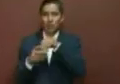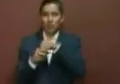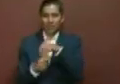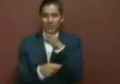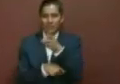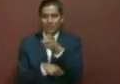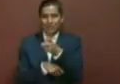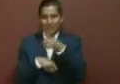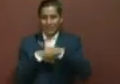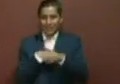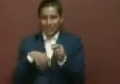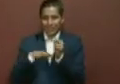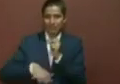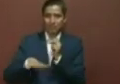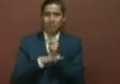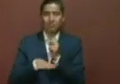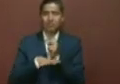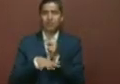delitos,